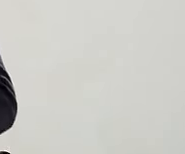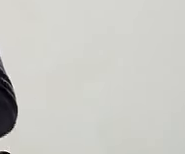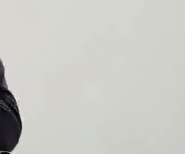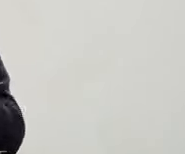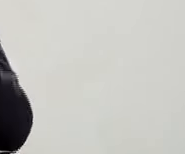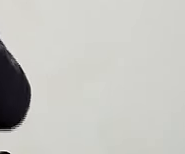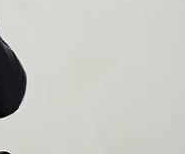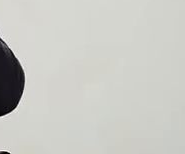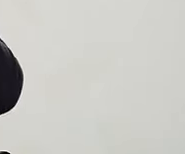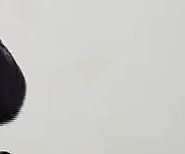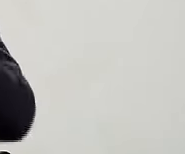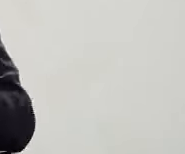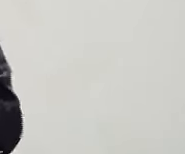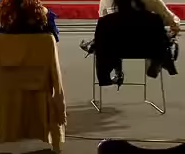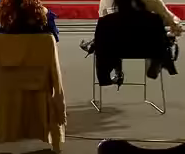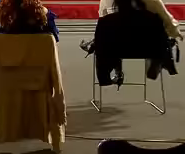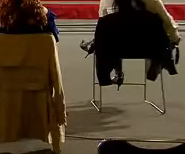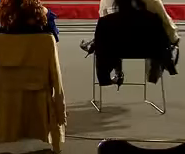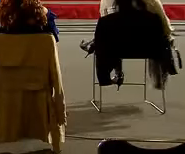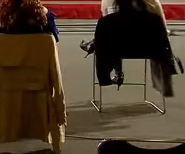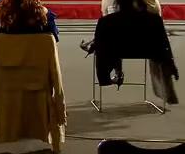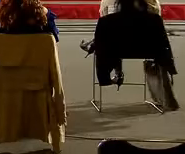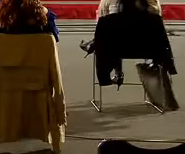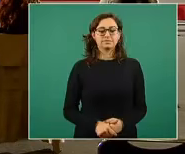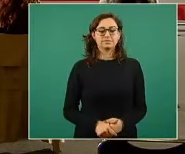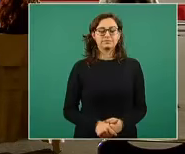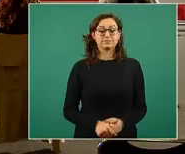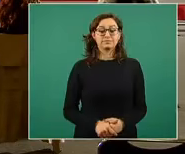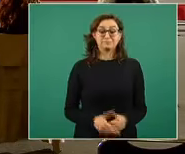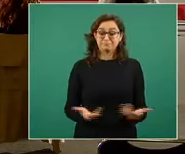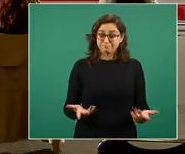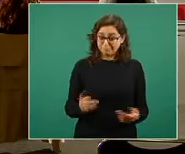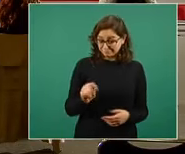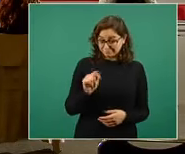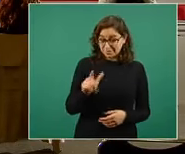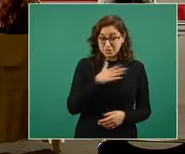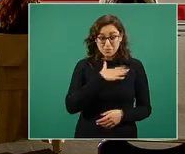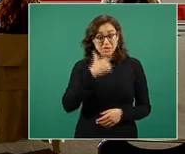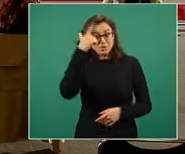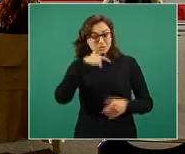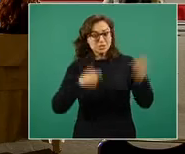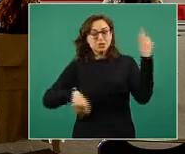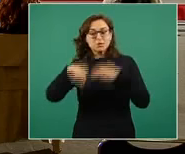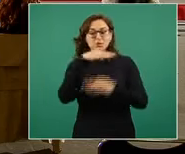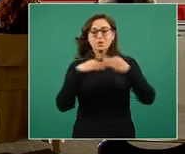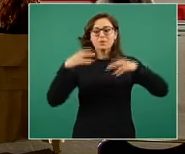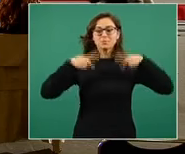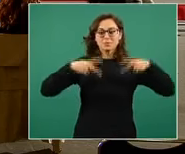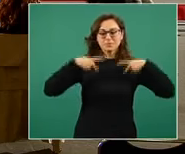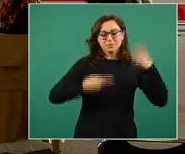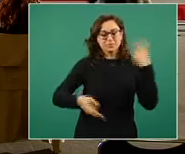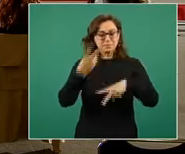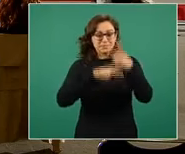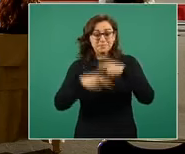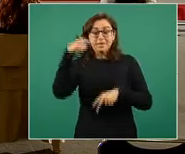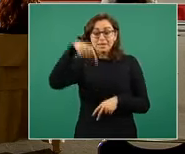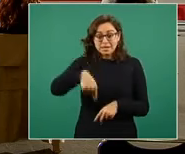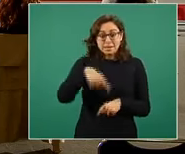¿Qué tal? Muy buenas noches con todas y todos los presentes. Muy buenas noches también con todas las personas que sintonizan